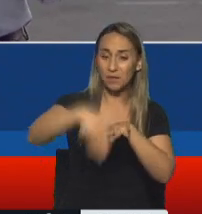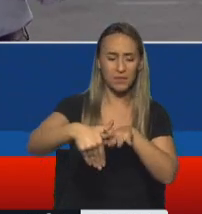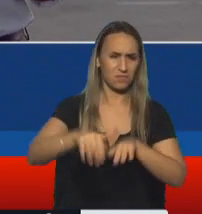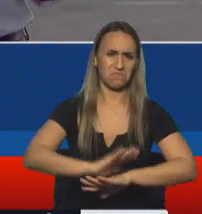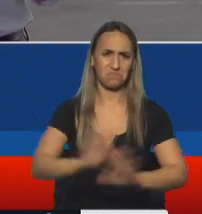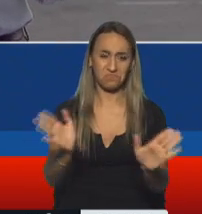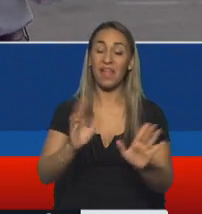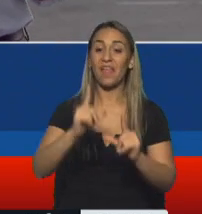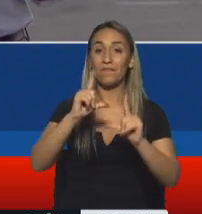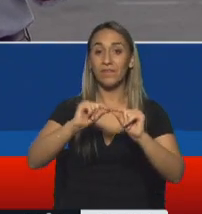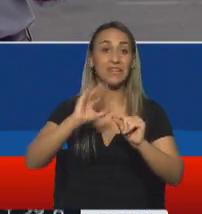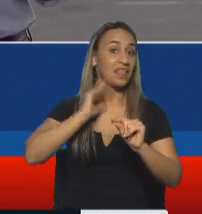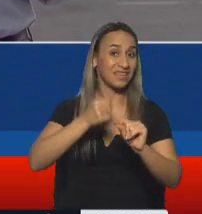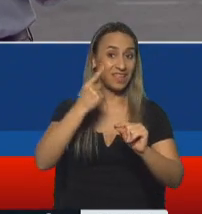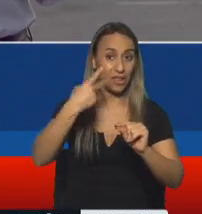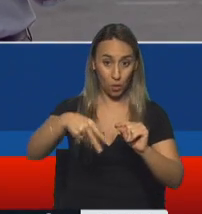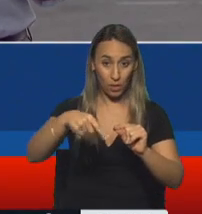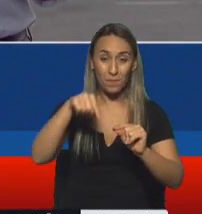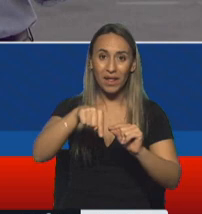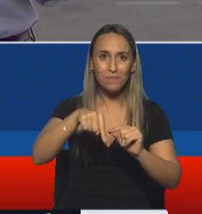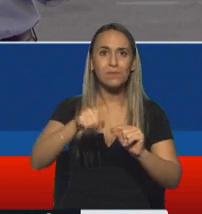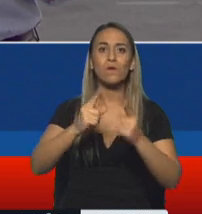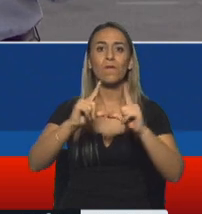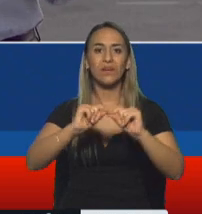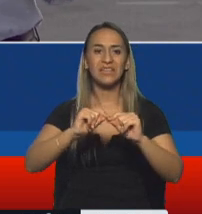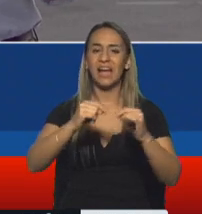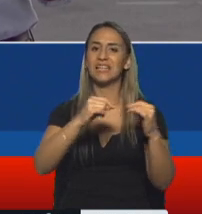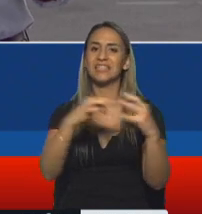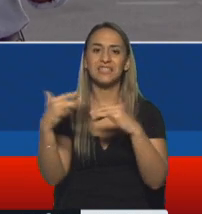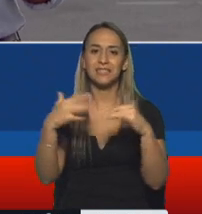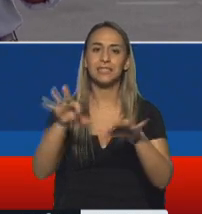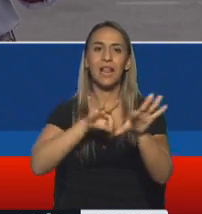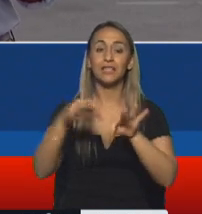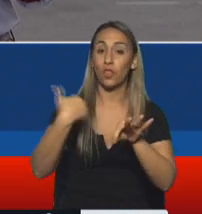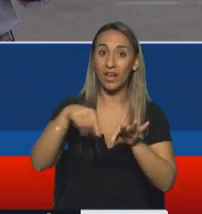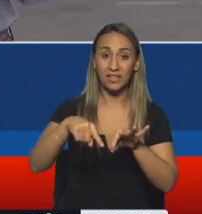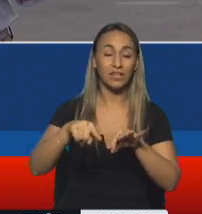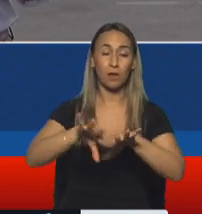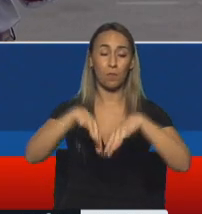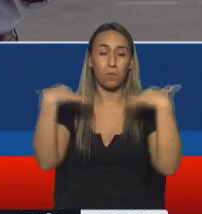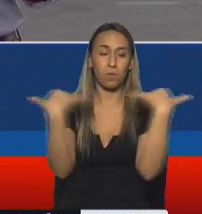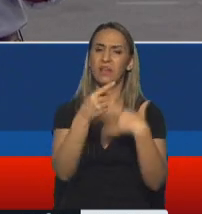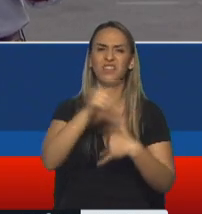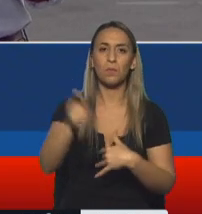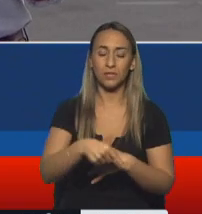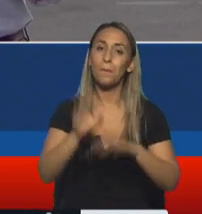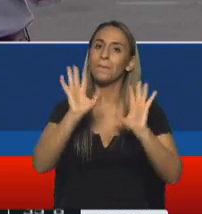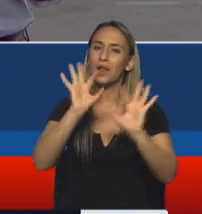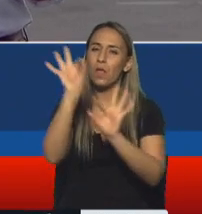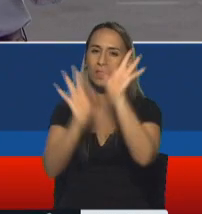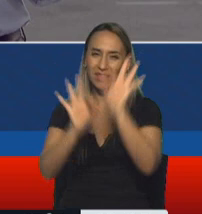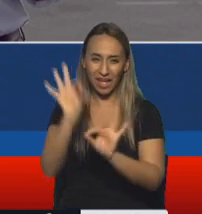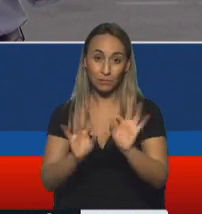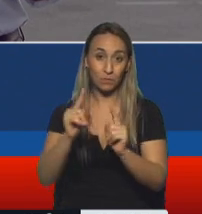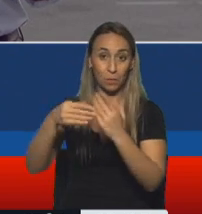noviembre, fecha en la que va a jugar la selección argentina. Pero para ir a los mayores detalles de lo que dijo la